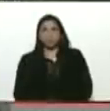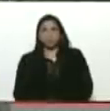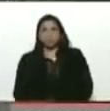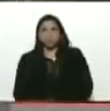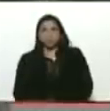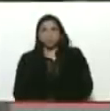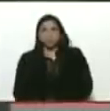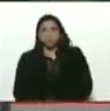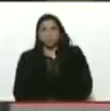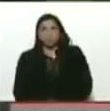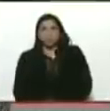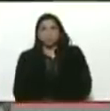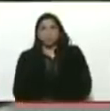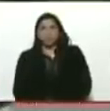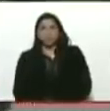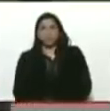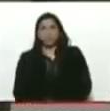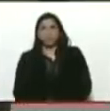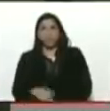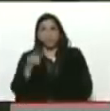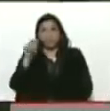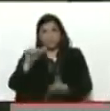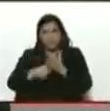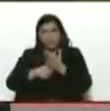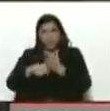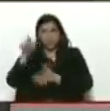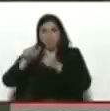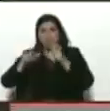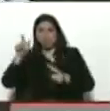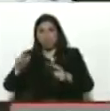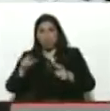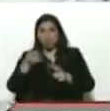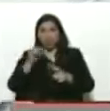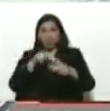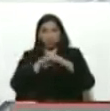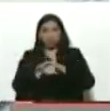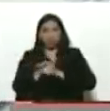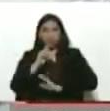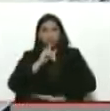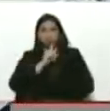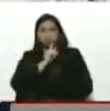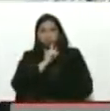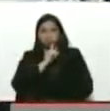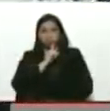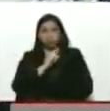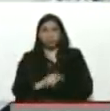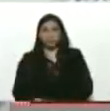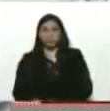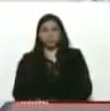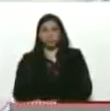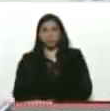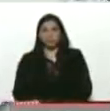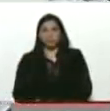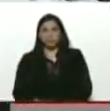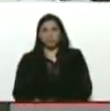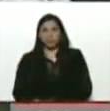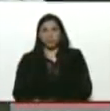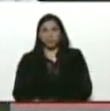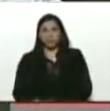cédula de un ciudadano que estaba allí, cuyo nombre es, perdón, Conde